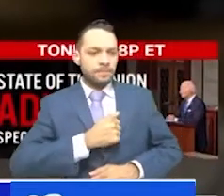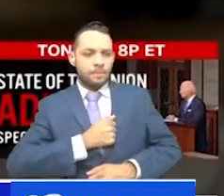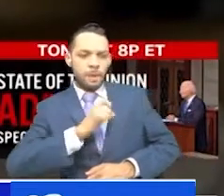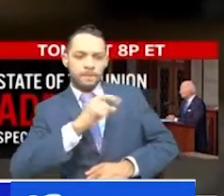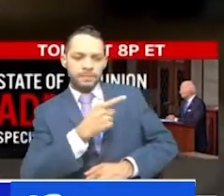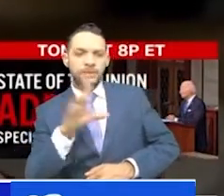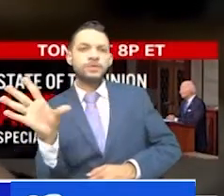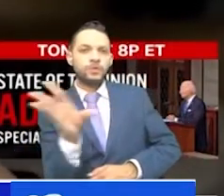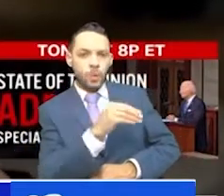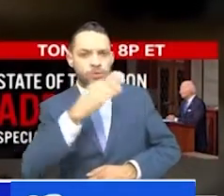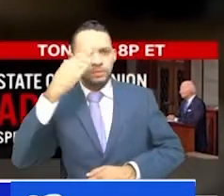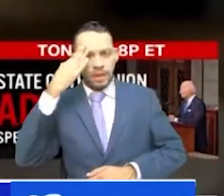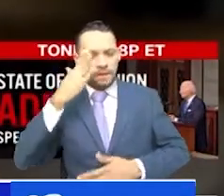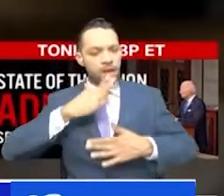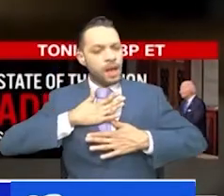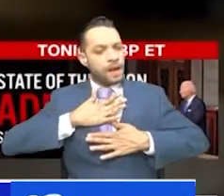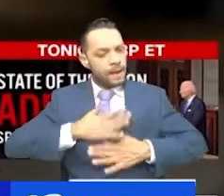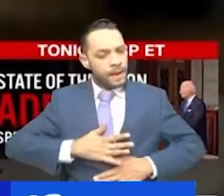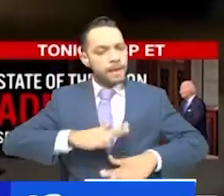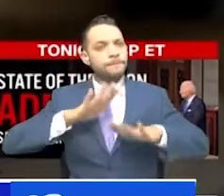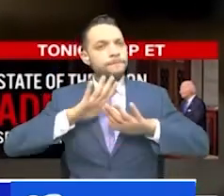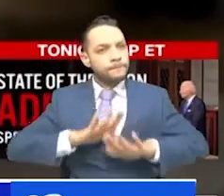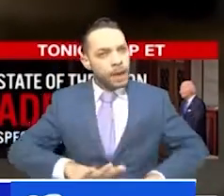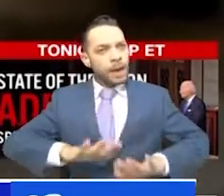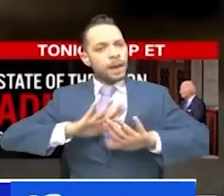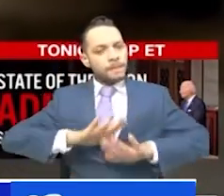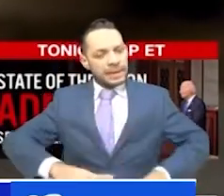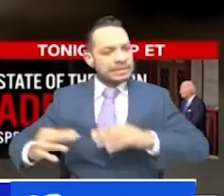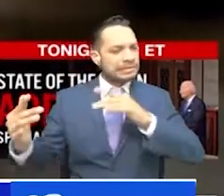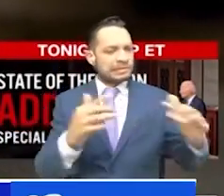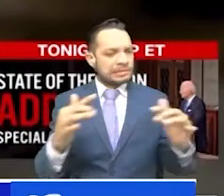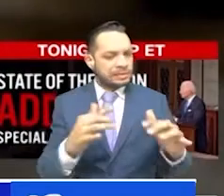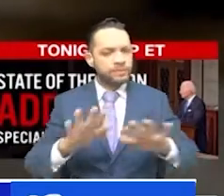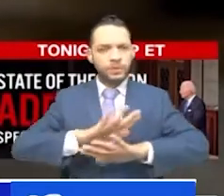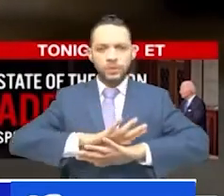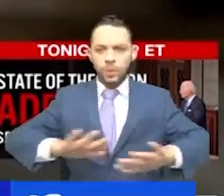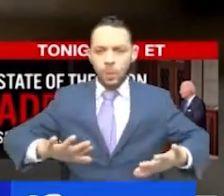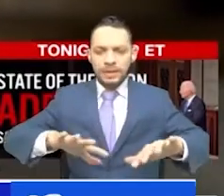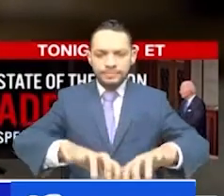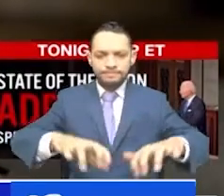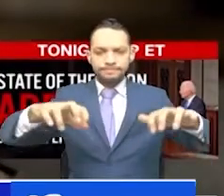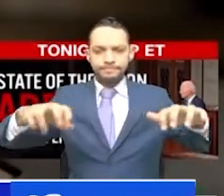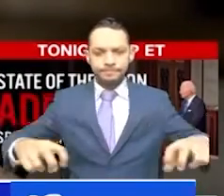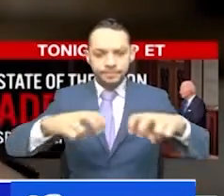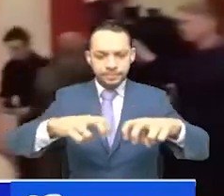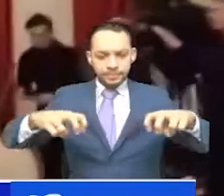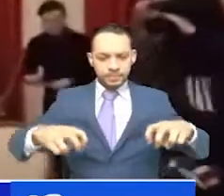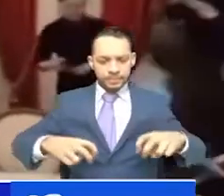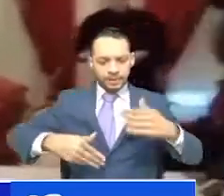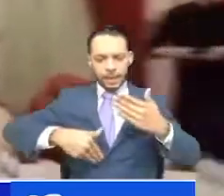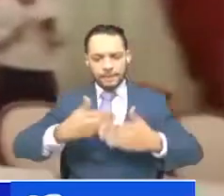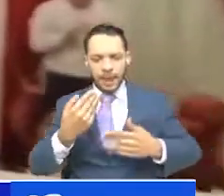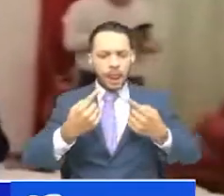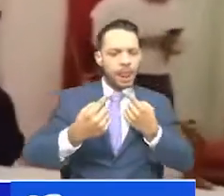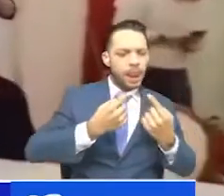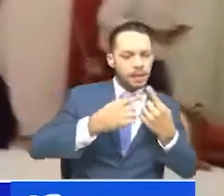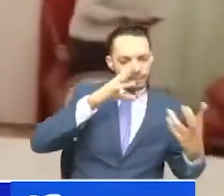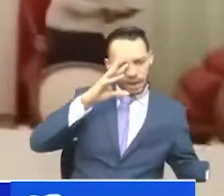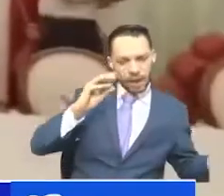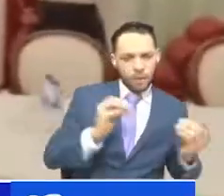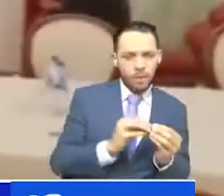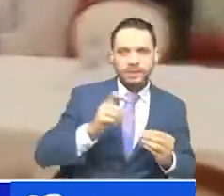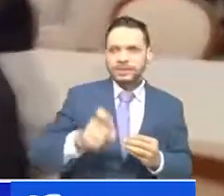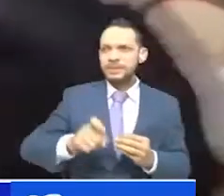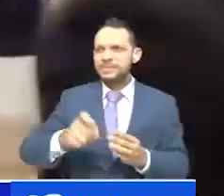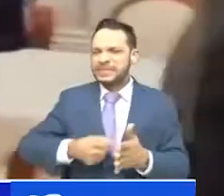el mundo tiene que parar, dejar de pelear e ir a ese punto desde donde se estaba empezando. Pese a que la pelea no para,